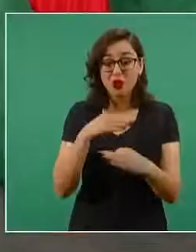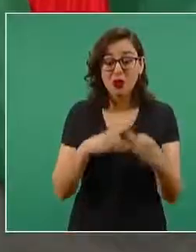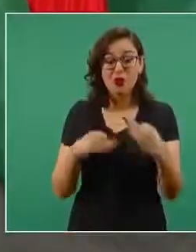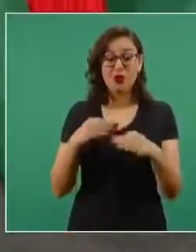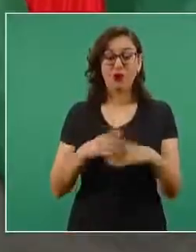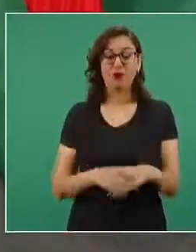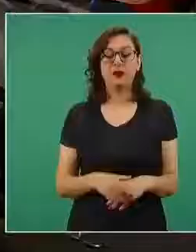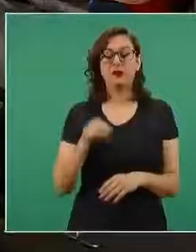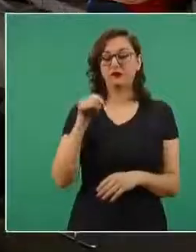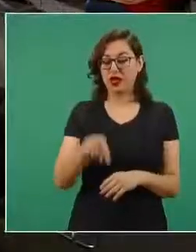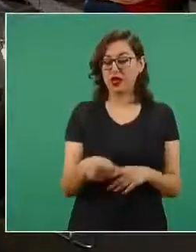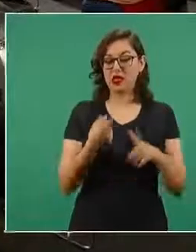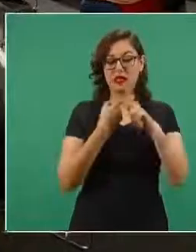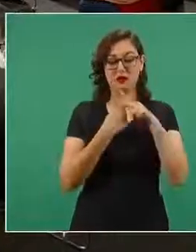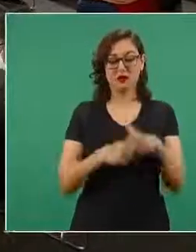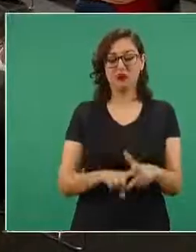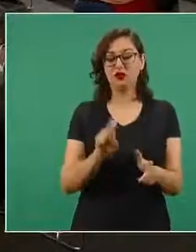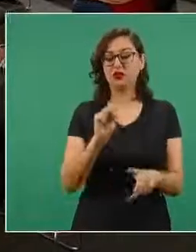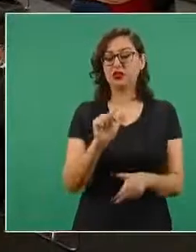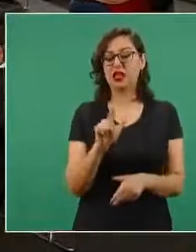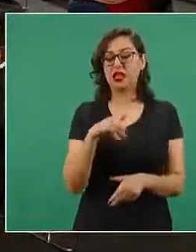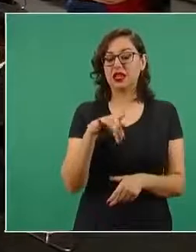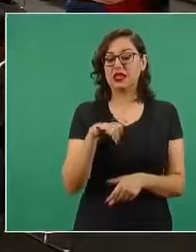el salinismo como política,